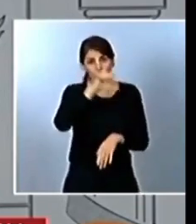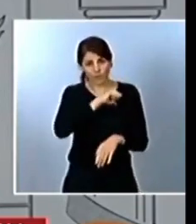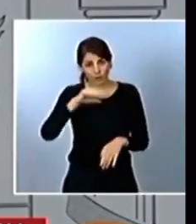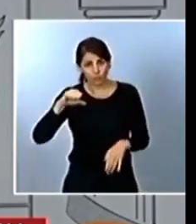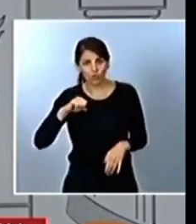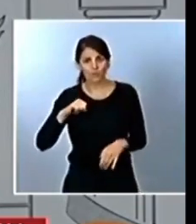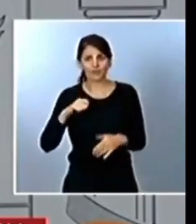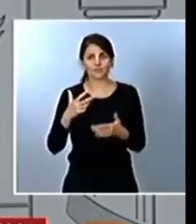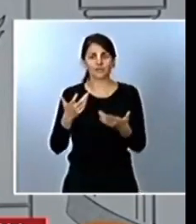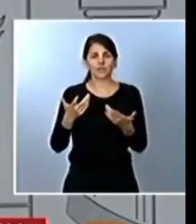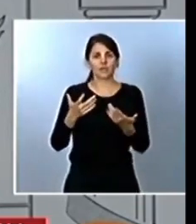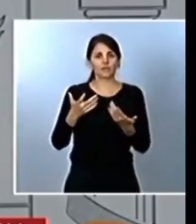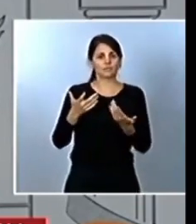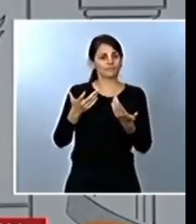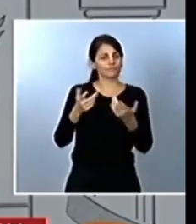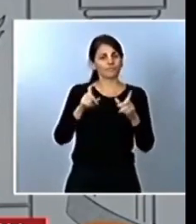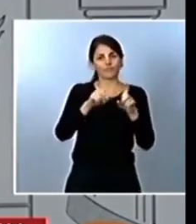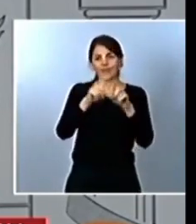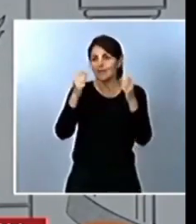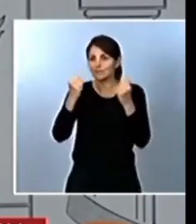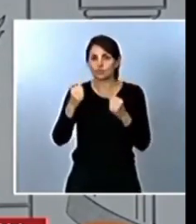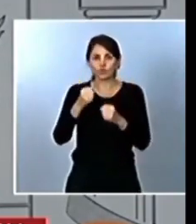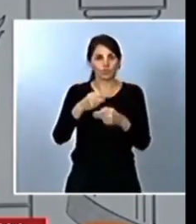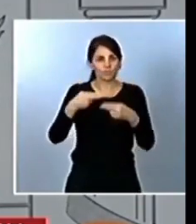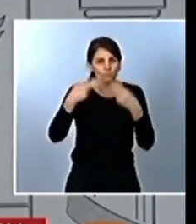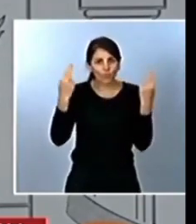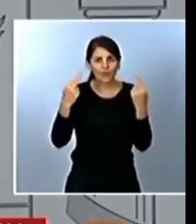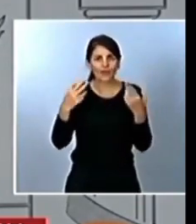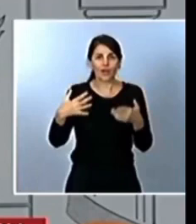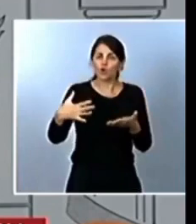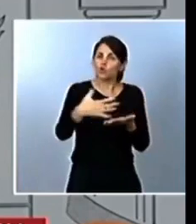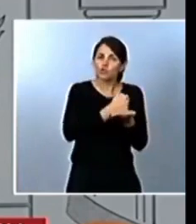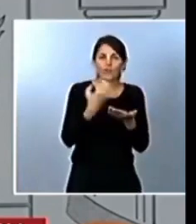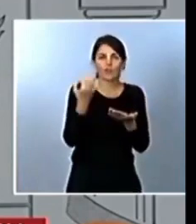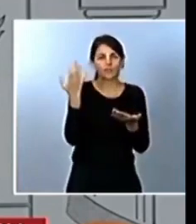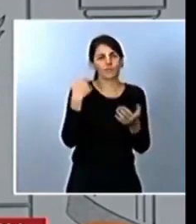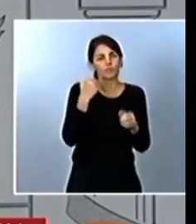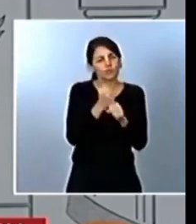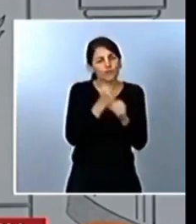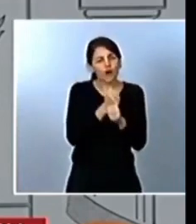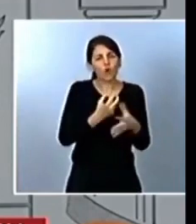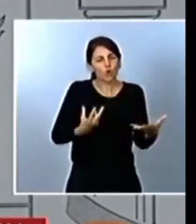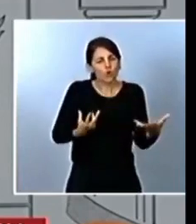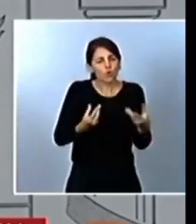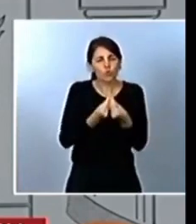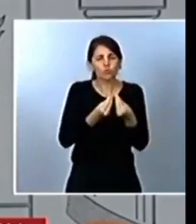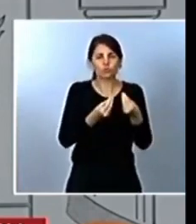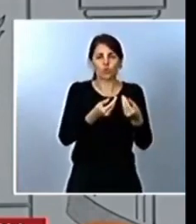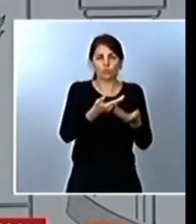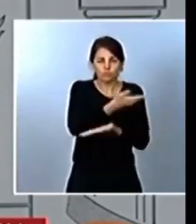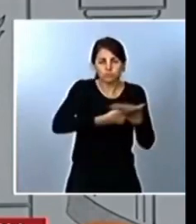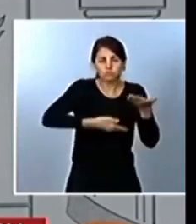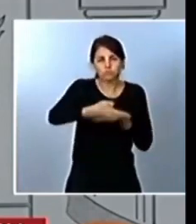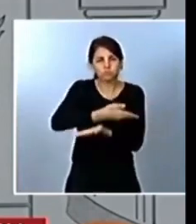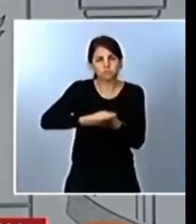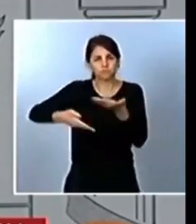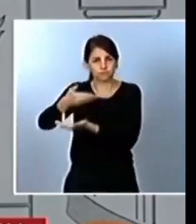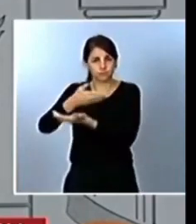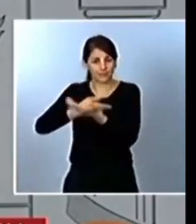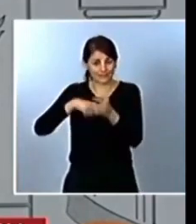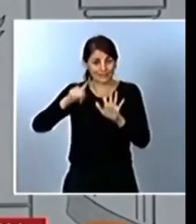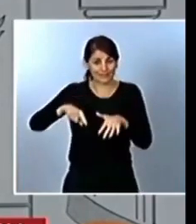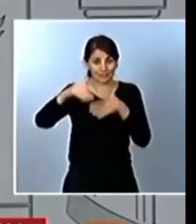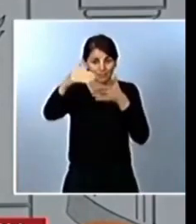de trabajo conjunto en un marco estable de estos meses, que son en definitiva los que los científicos y los